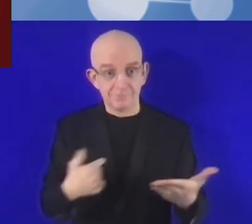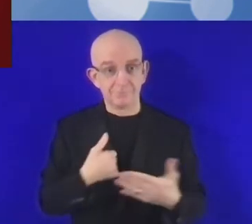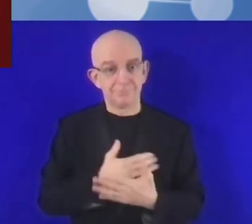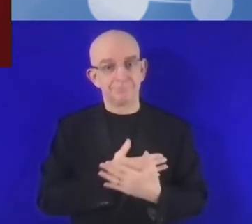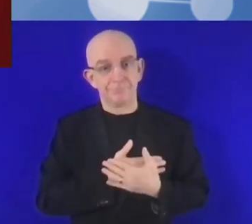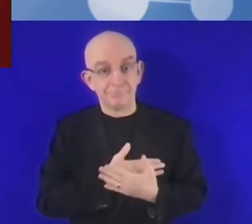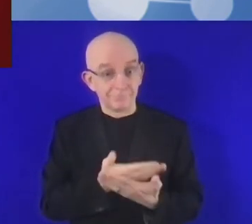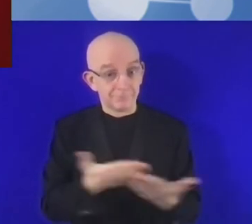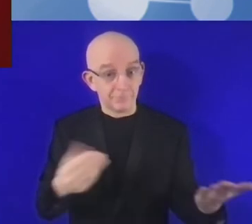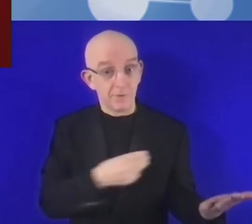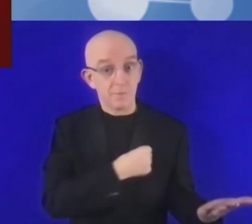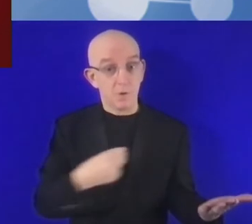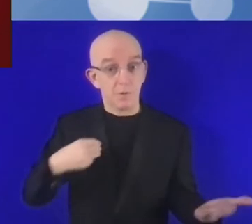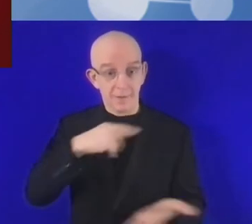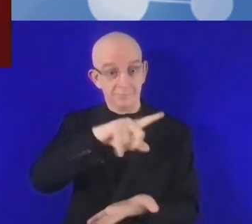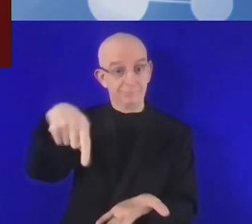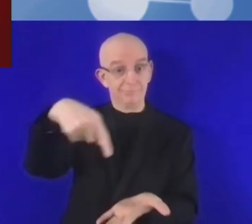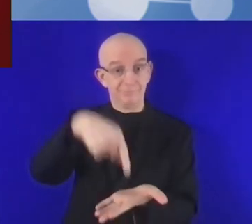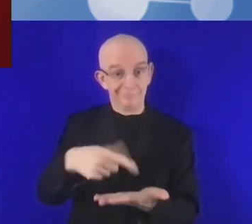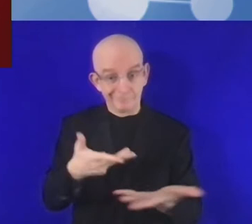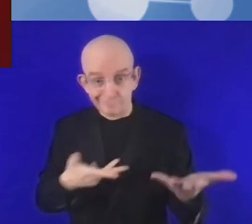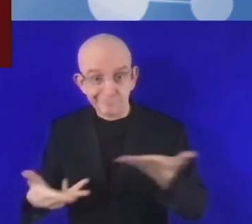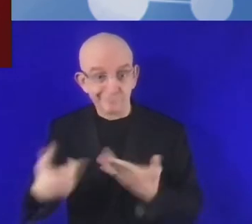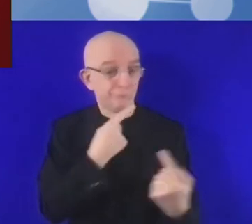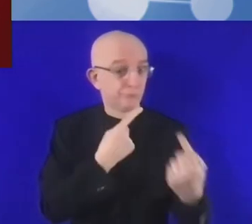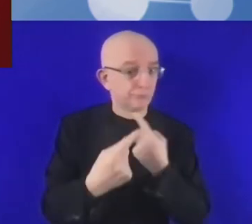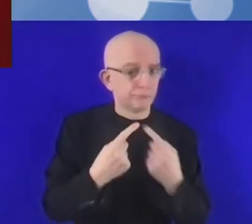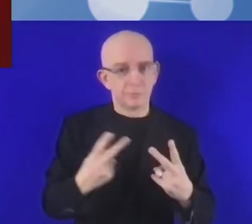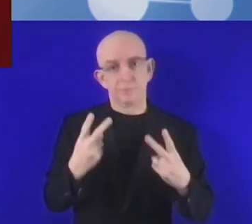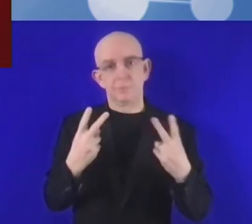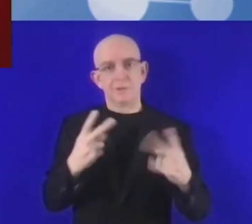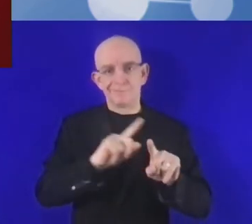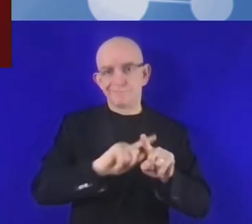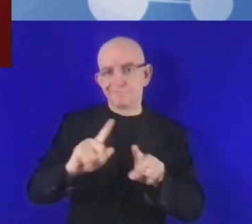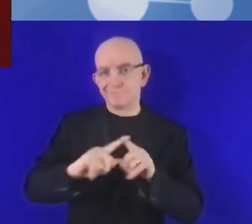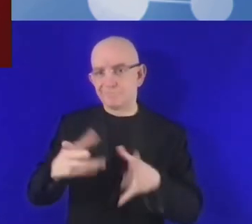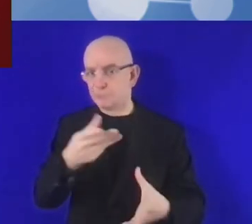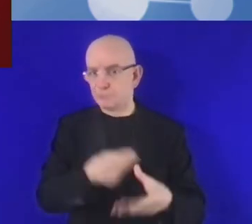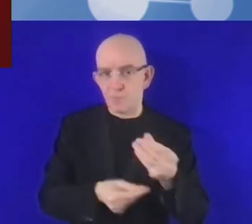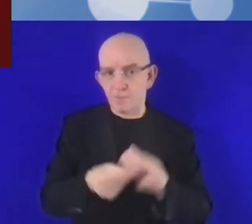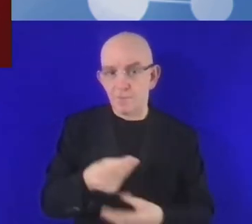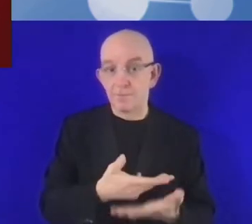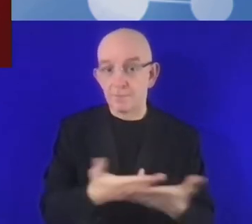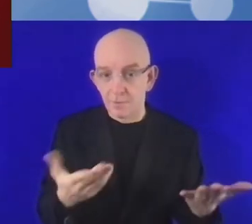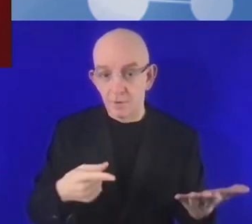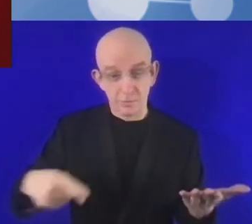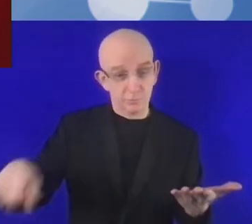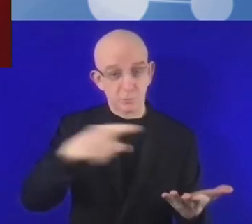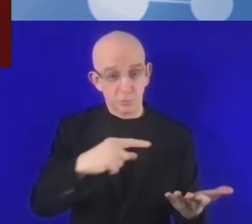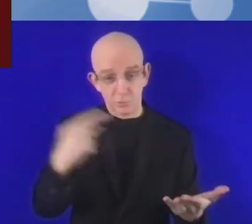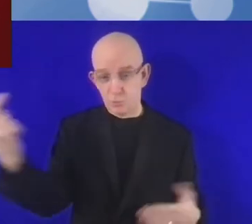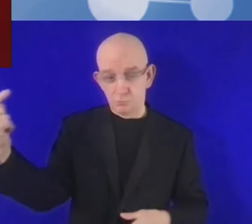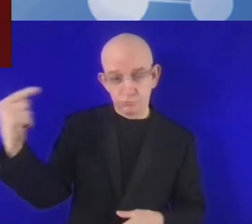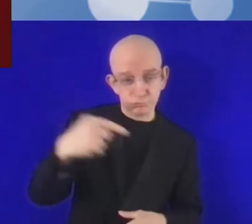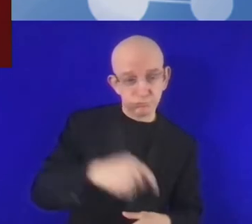Queridos participantes, me es grato ver que Polonia se encuentra